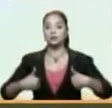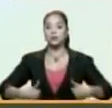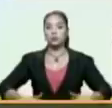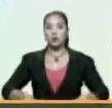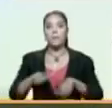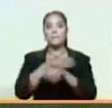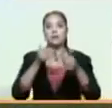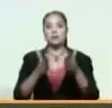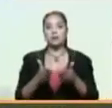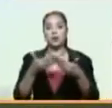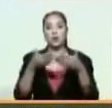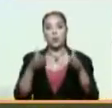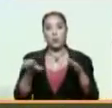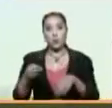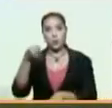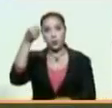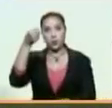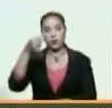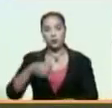en este momento,